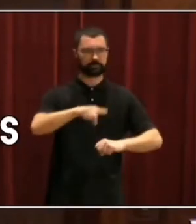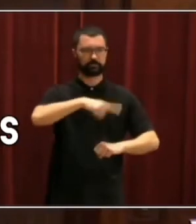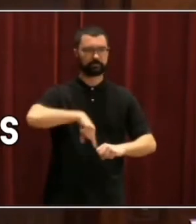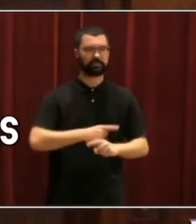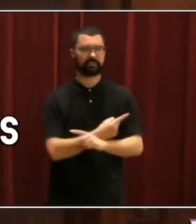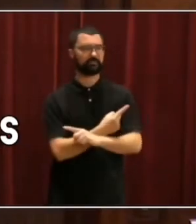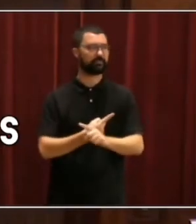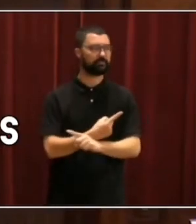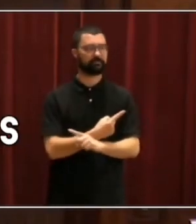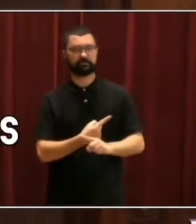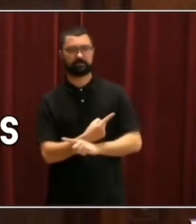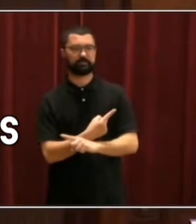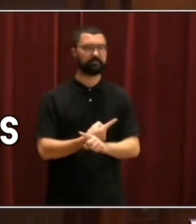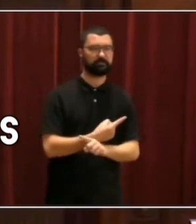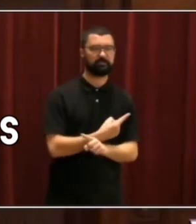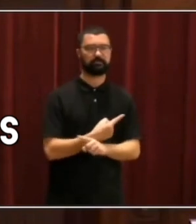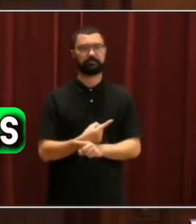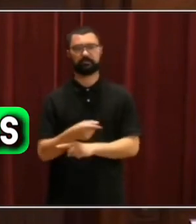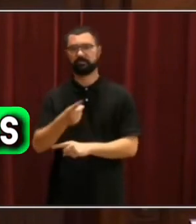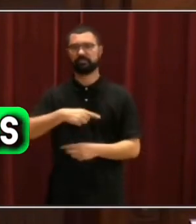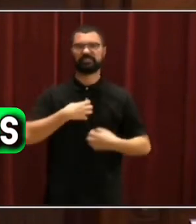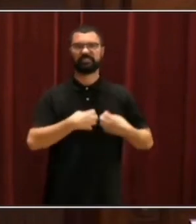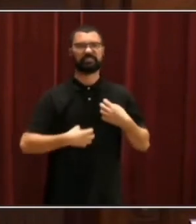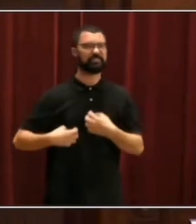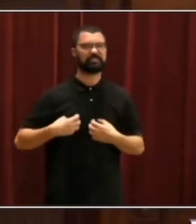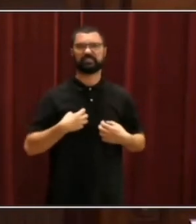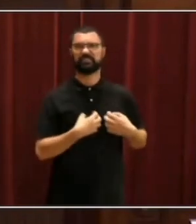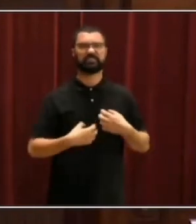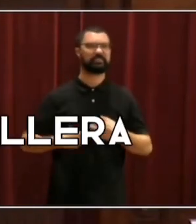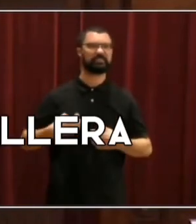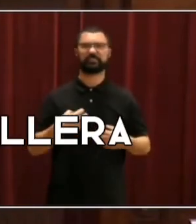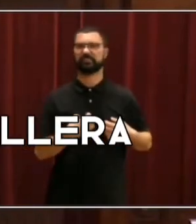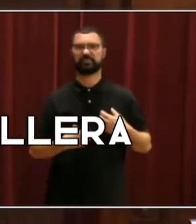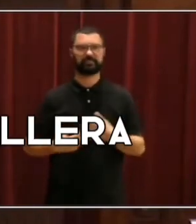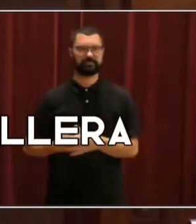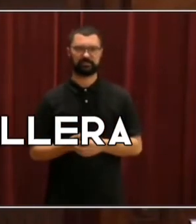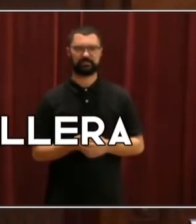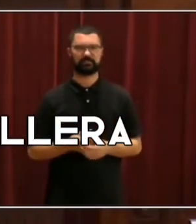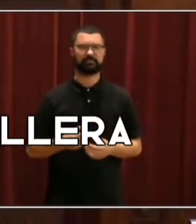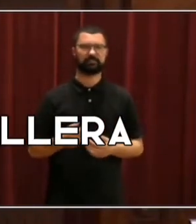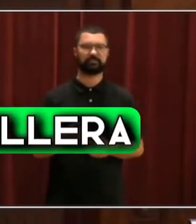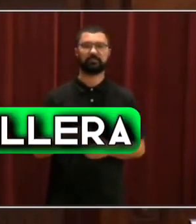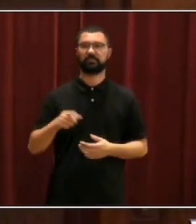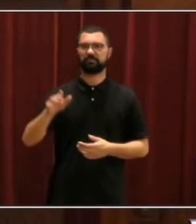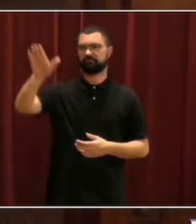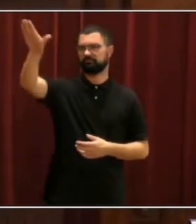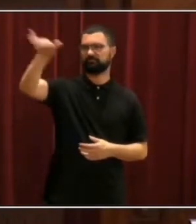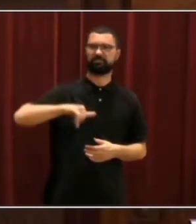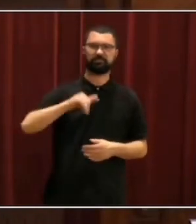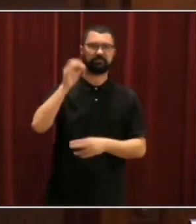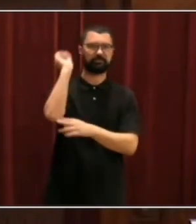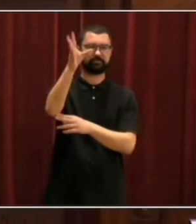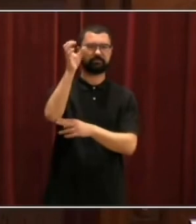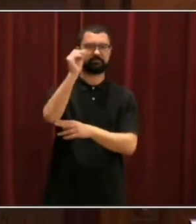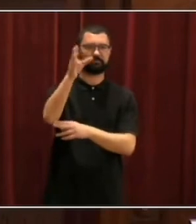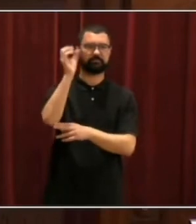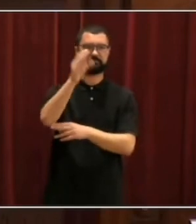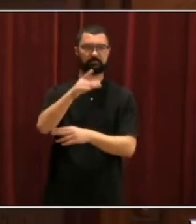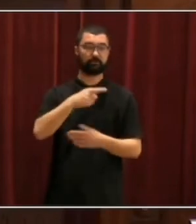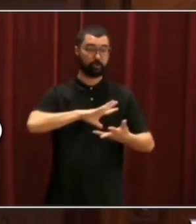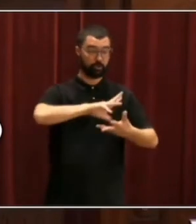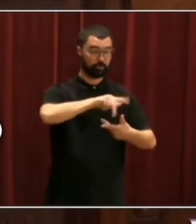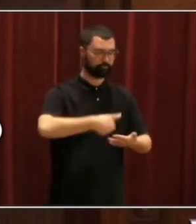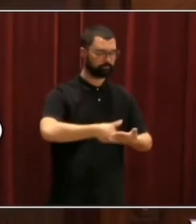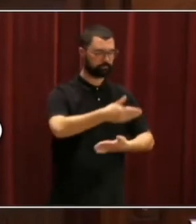se indigna se rompen las vestiduras y exige la comparecencia de la consea desde que sale la noticia